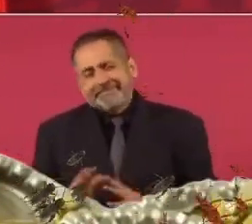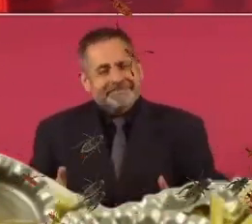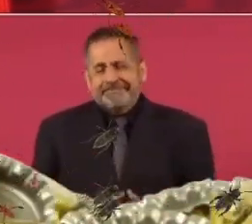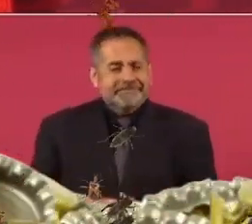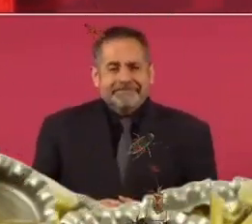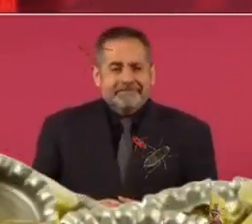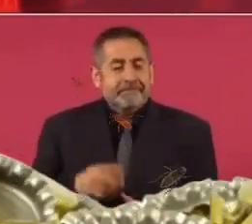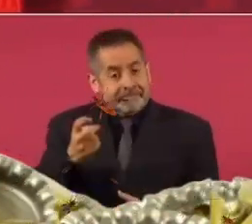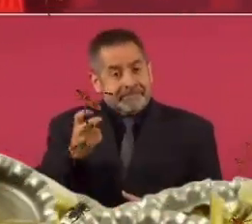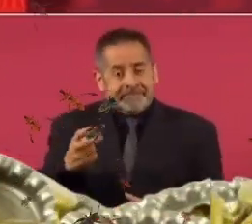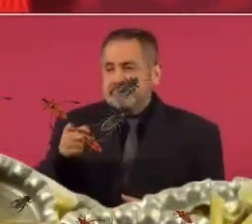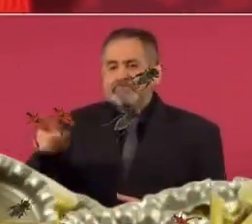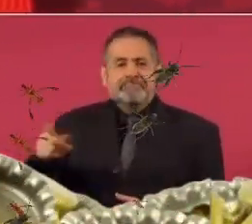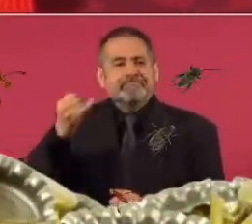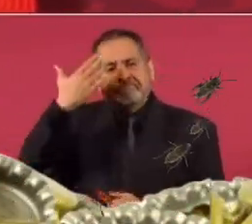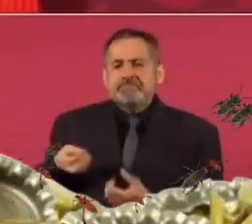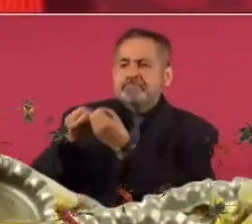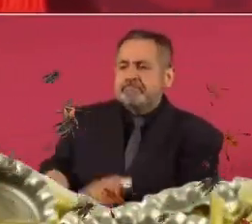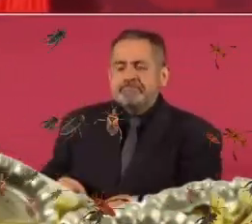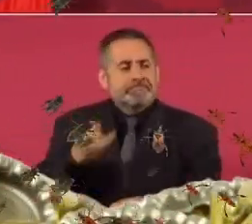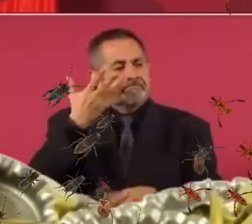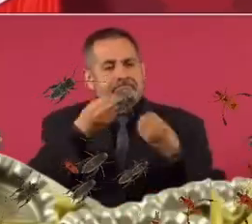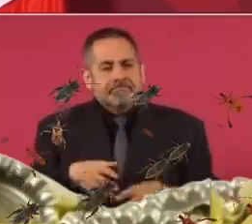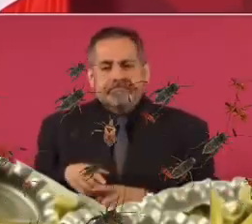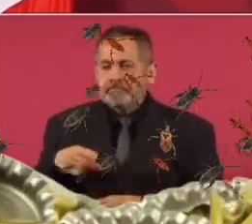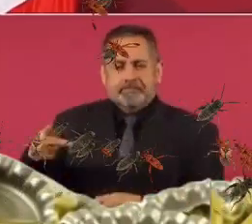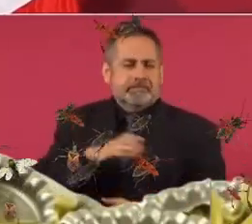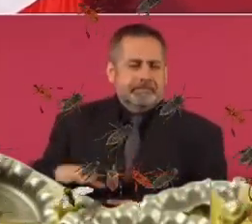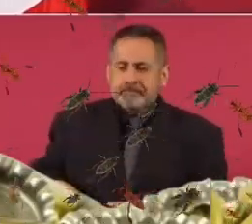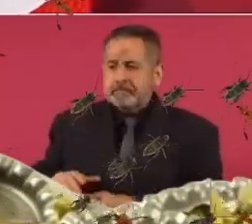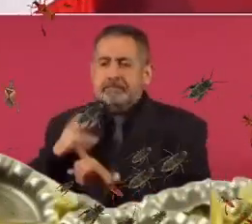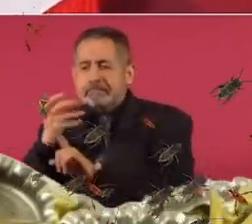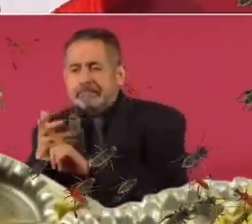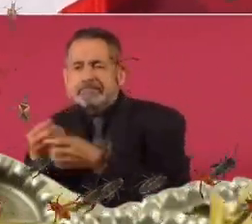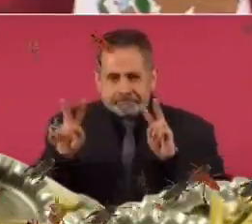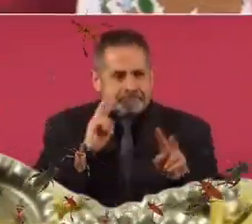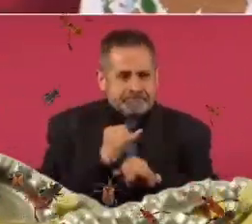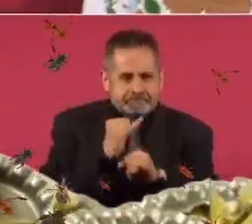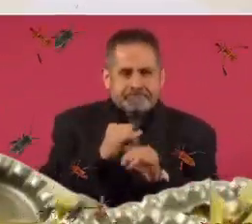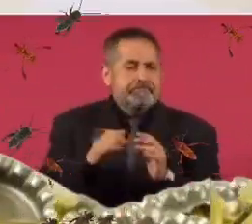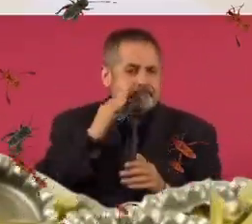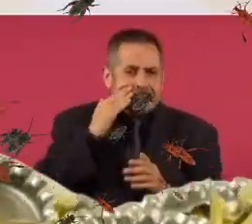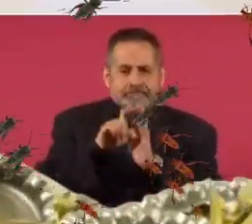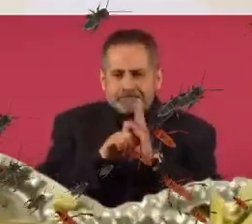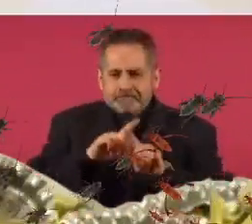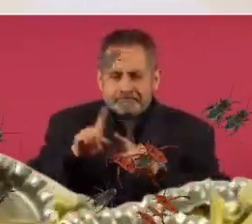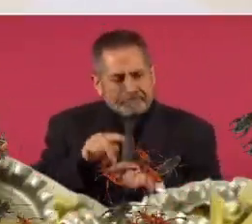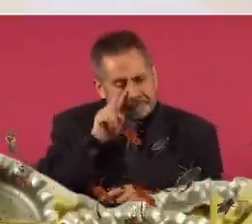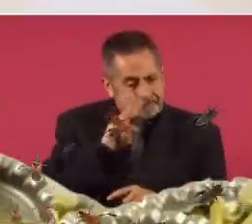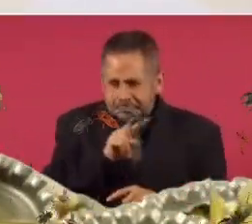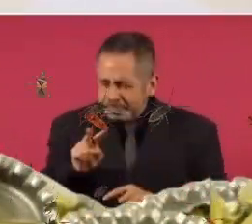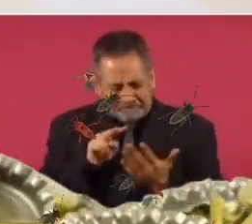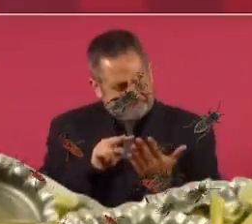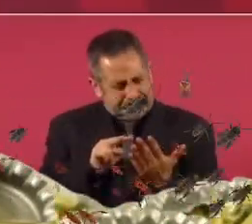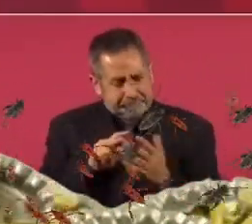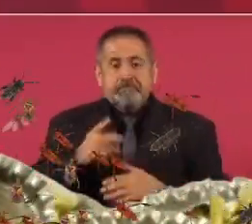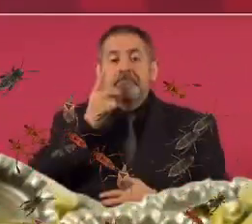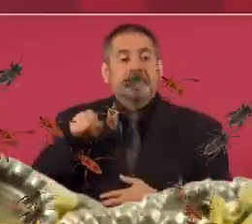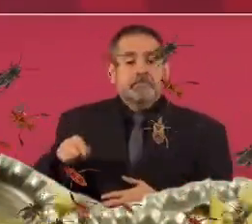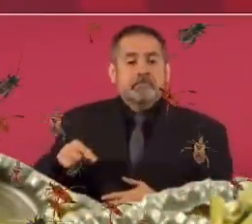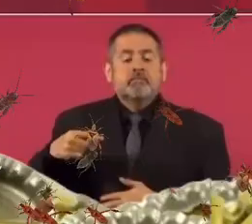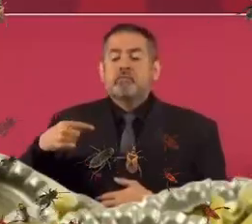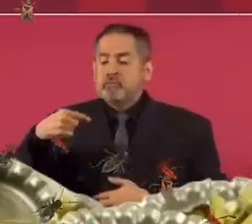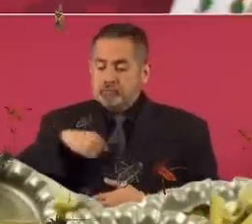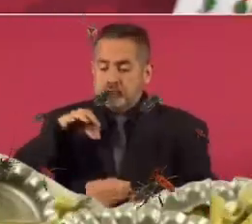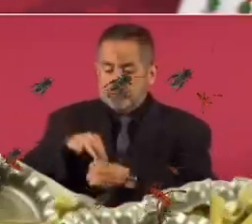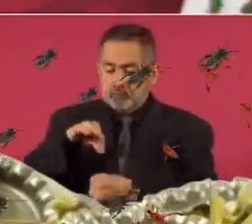Porque lo que hacen es perjudicar a su candidato. A mí me gusta muchísimo una tendencia que dice: yo voy a votar por